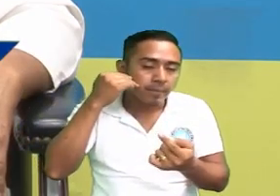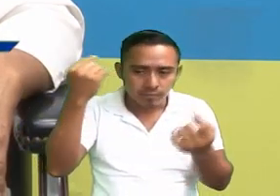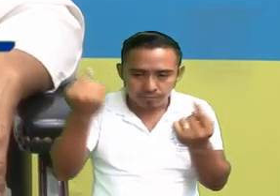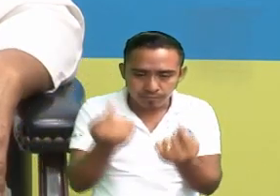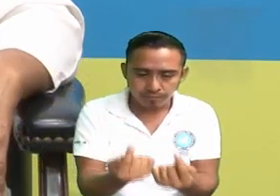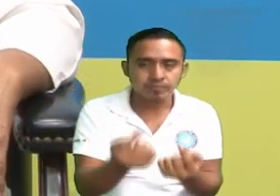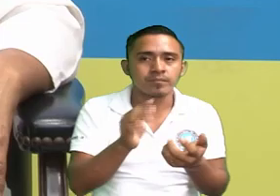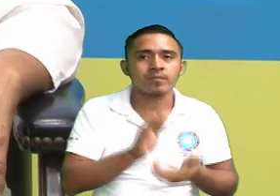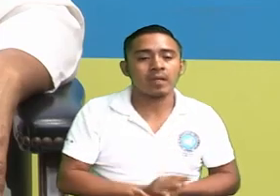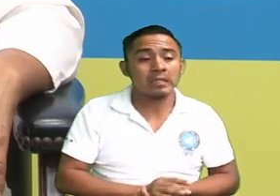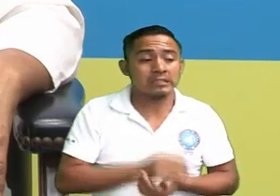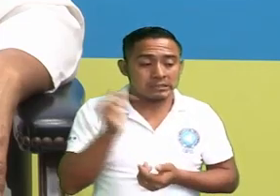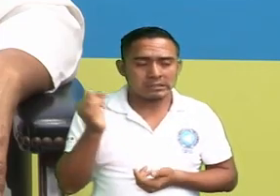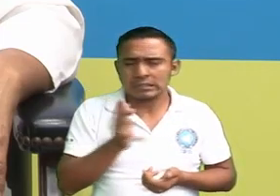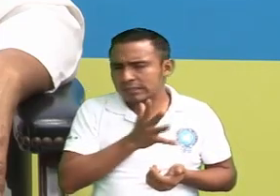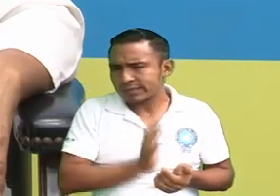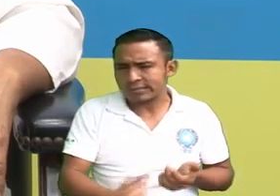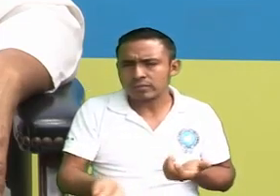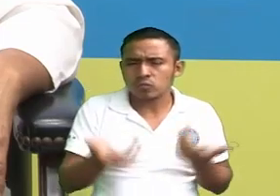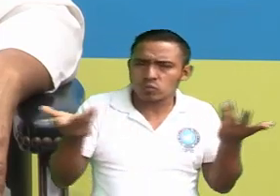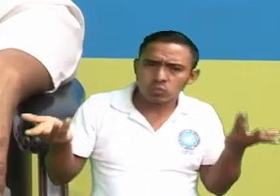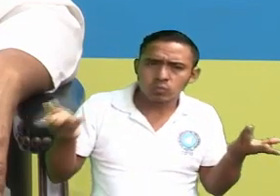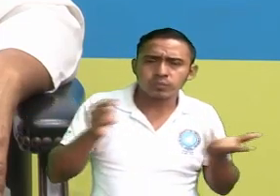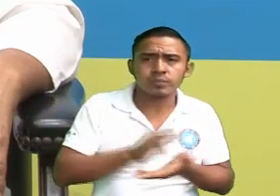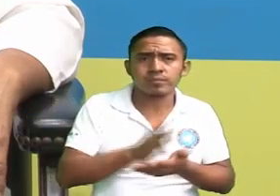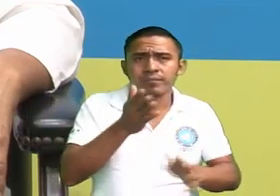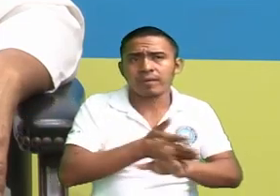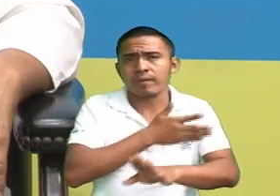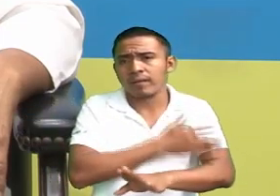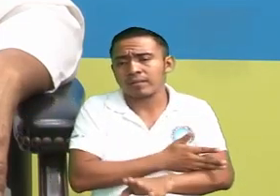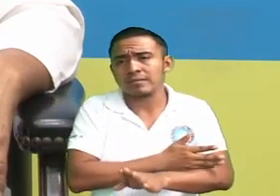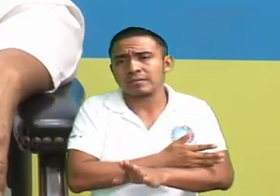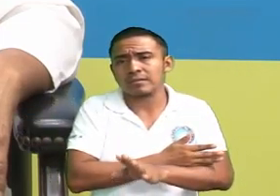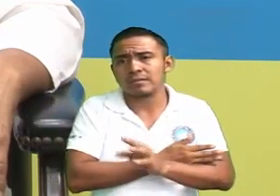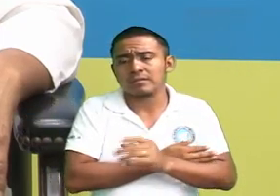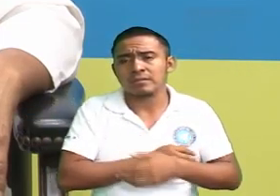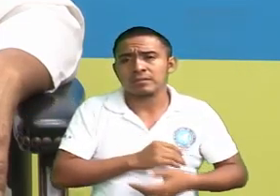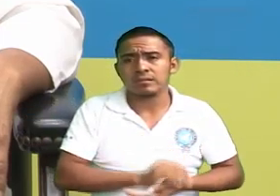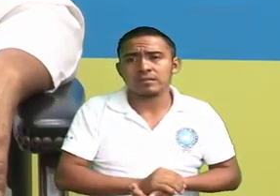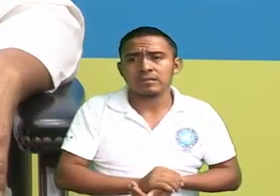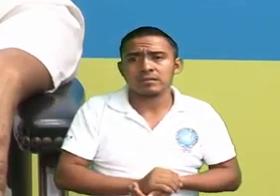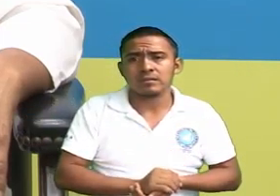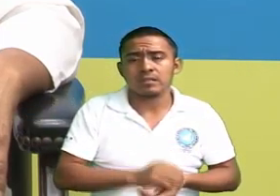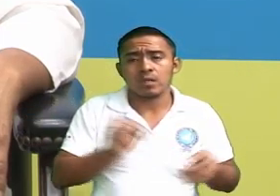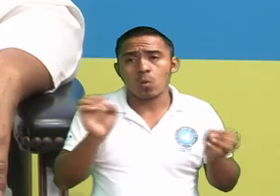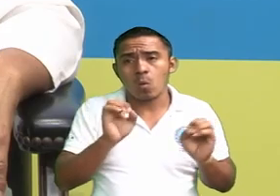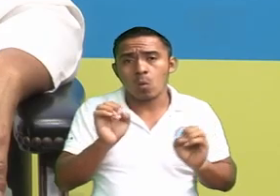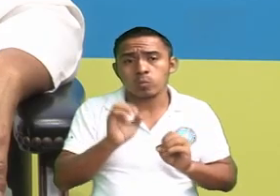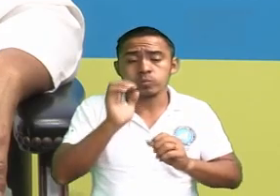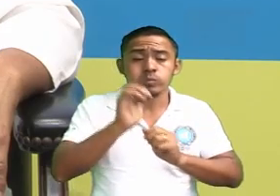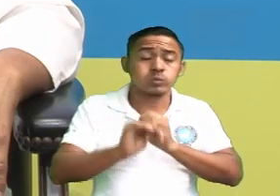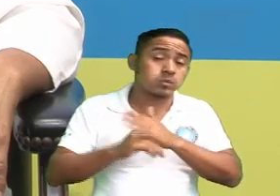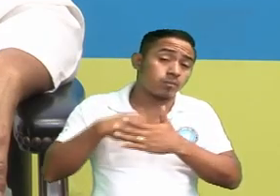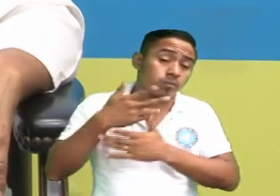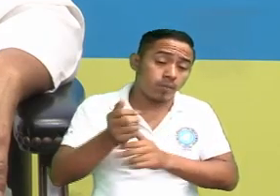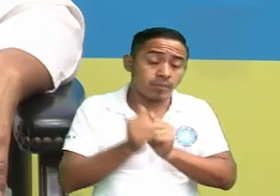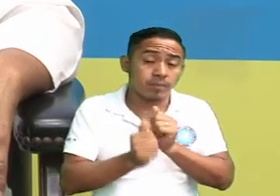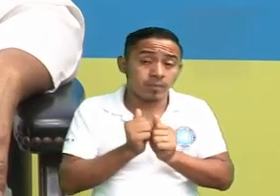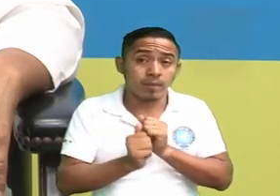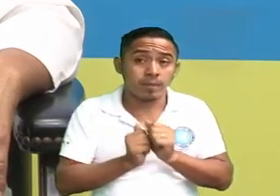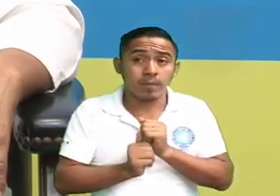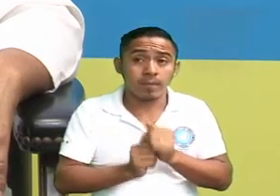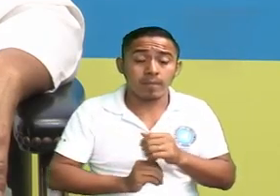niños tienen ese problema del desarrollo del lenguaje. Posteriormente, ahí es donde nosotros venimos y hablamos